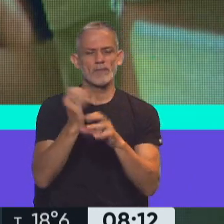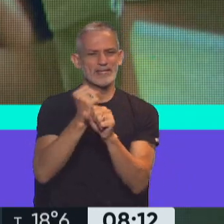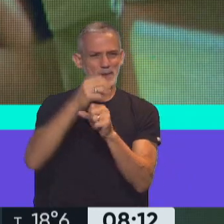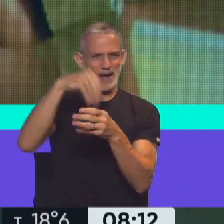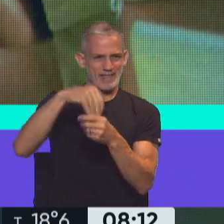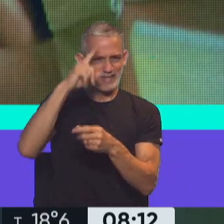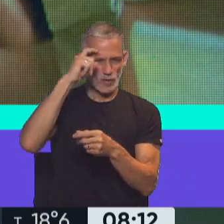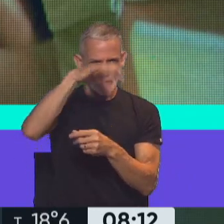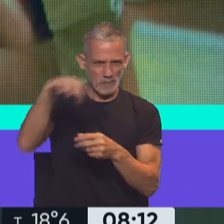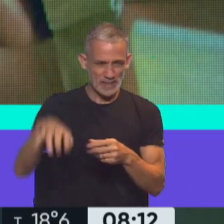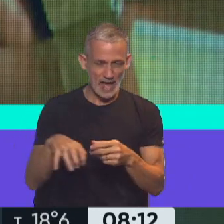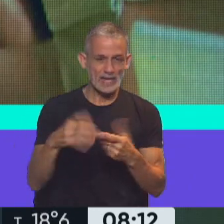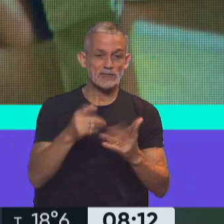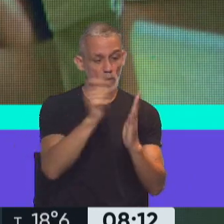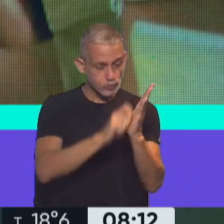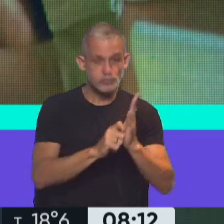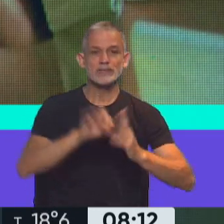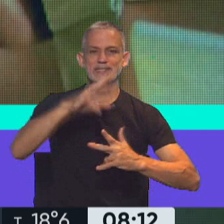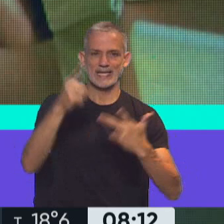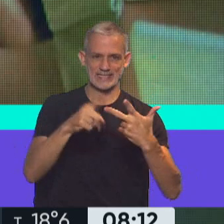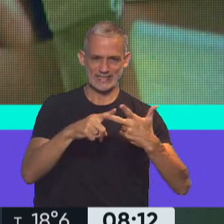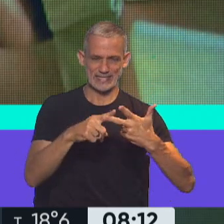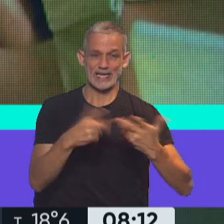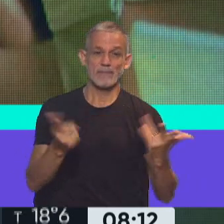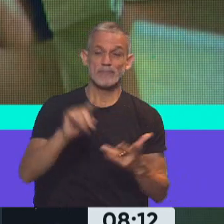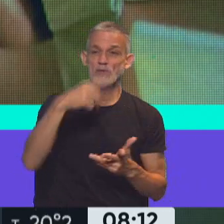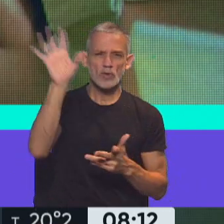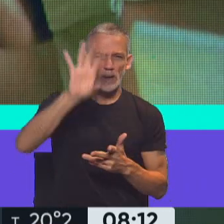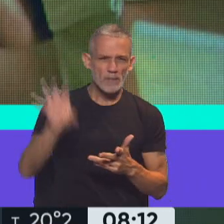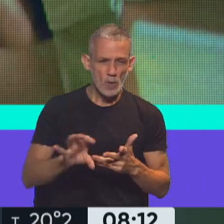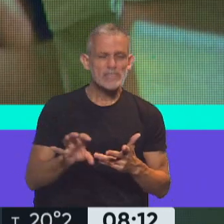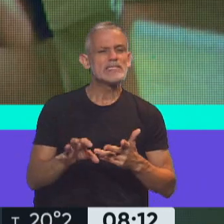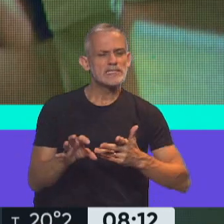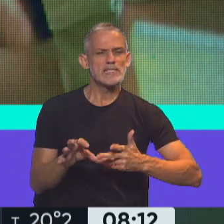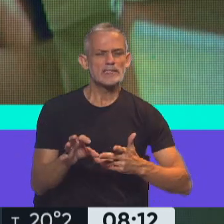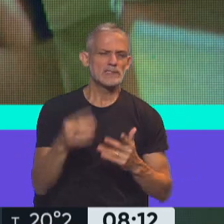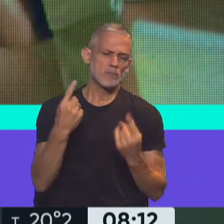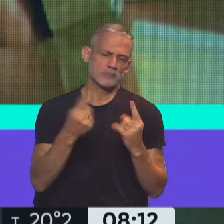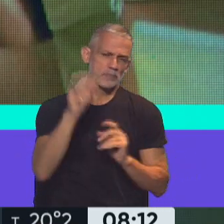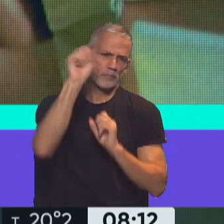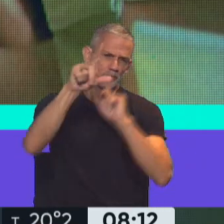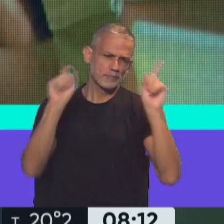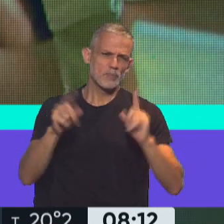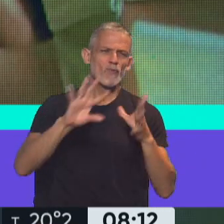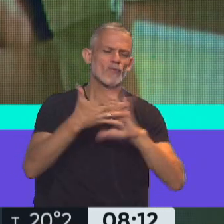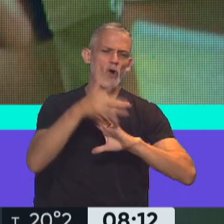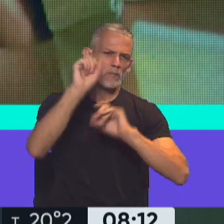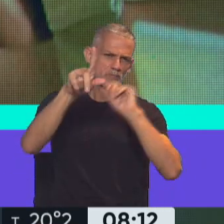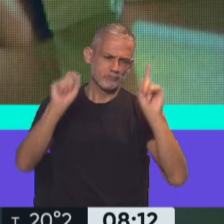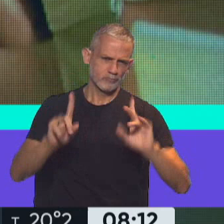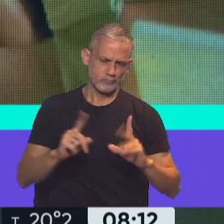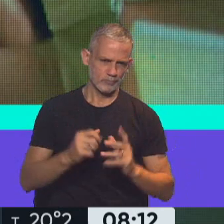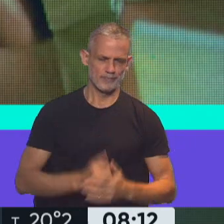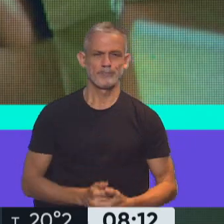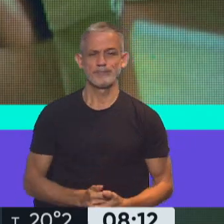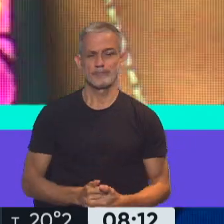se inscriben y reciben la tercera dosis y el resto de las provincias va poniendo distintas formas para acceder a la